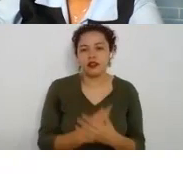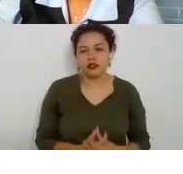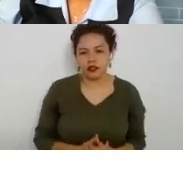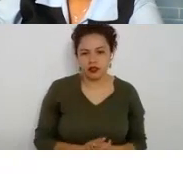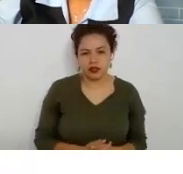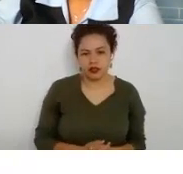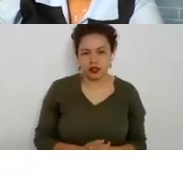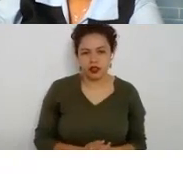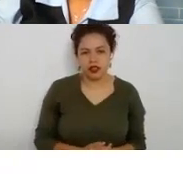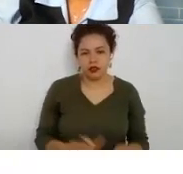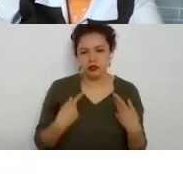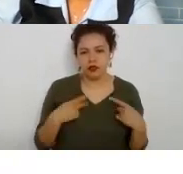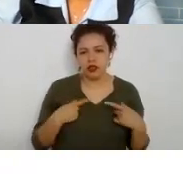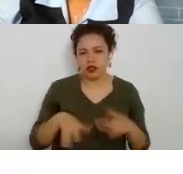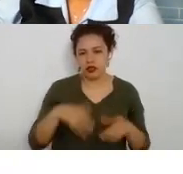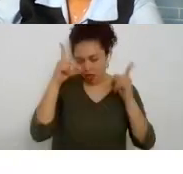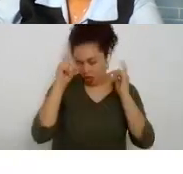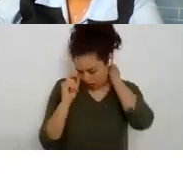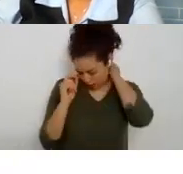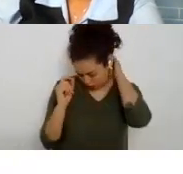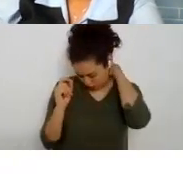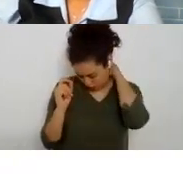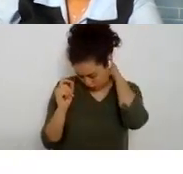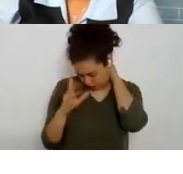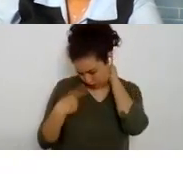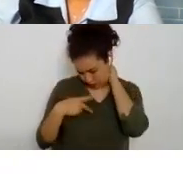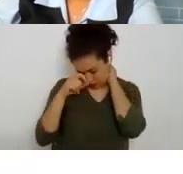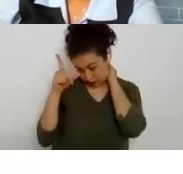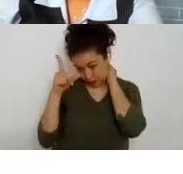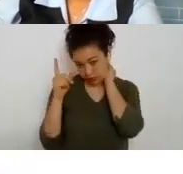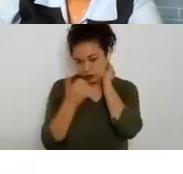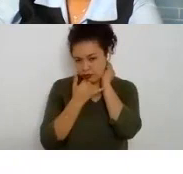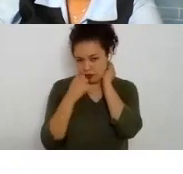Y mi víctima está inconsciente. Perdón, está consciente.